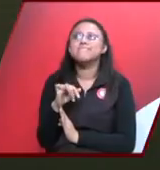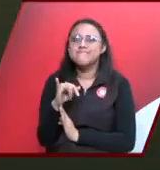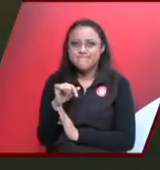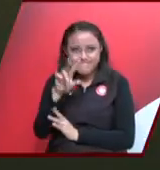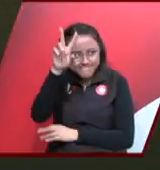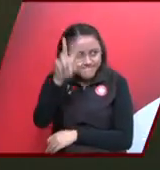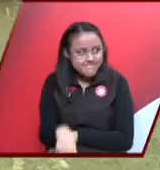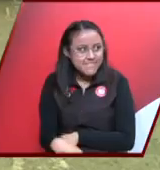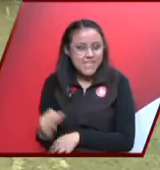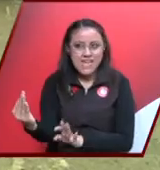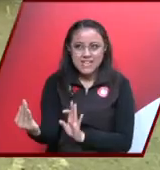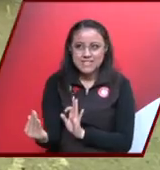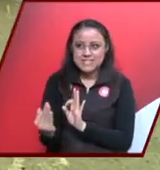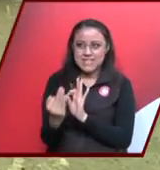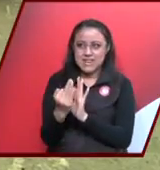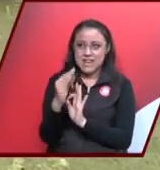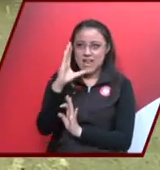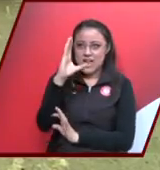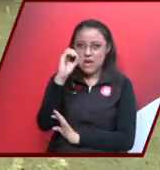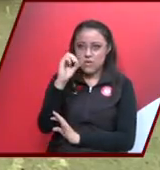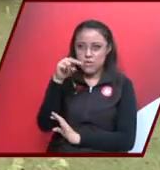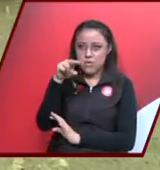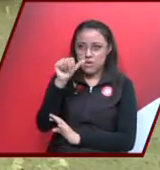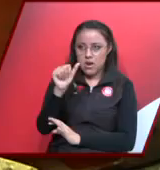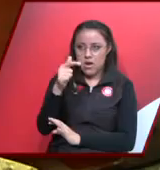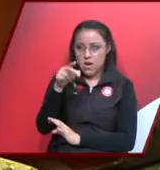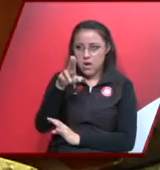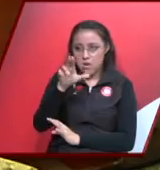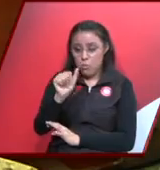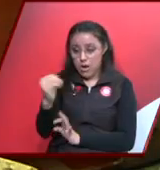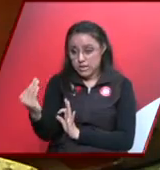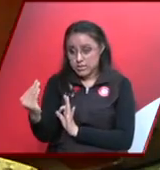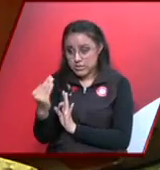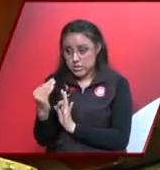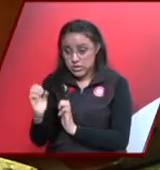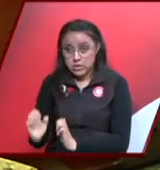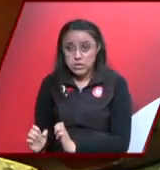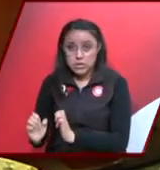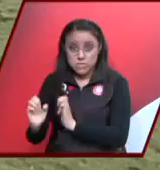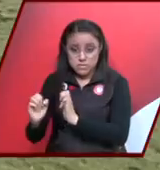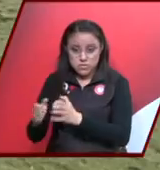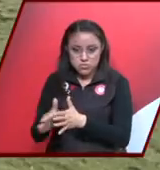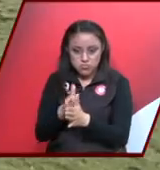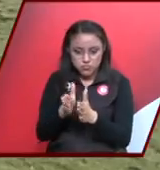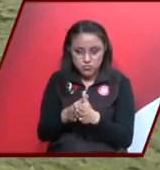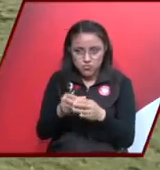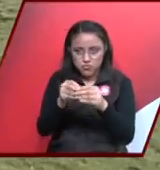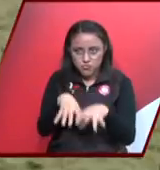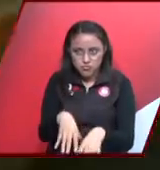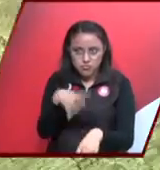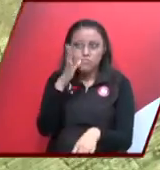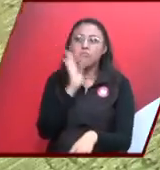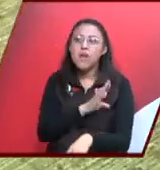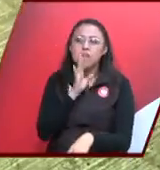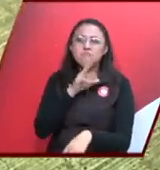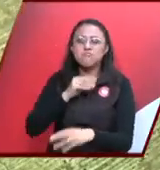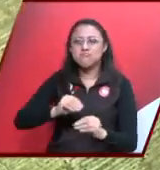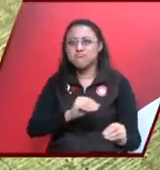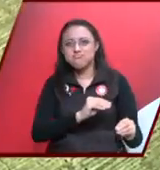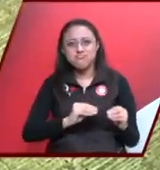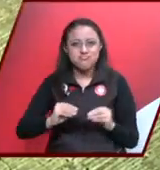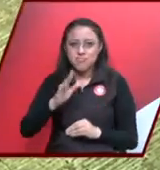Y efectivamente es un registro de agua potable, que a un costado tiene una obra inconclusa, que complica el tránsito por